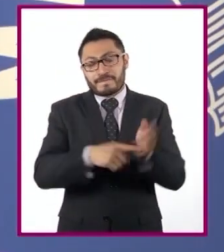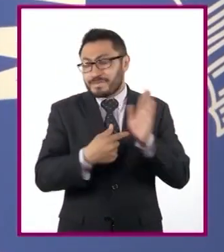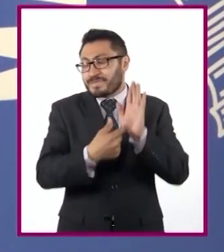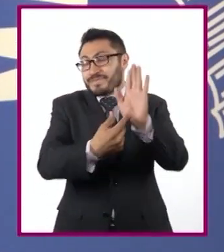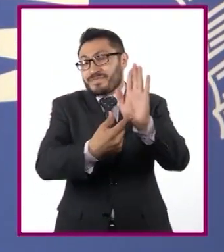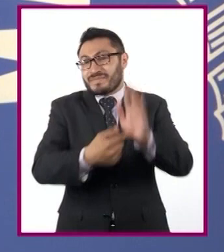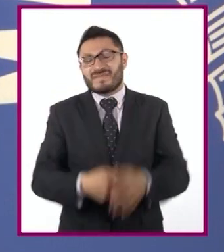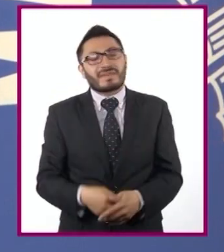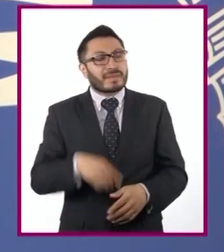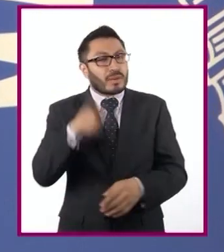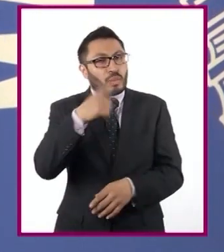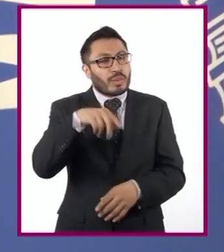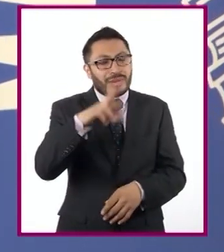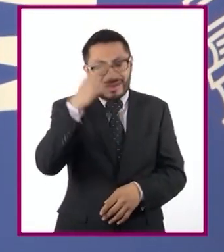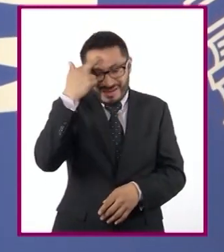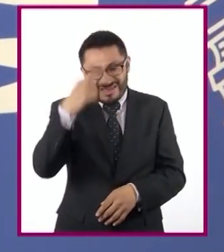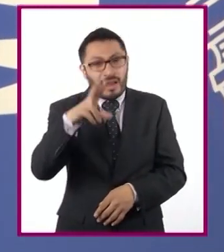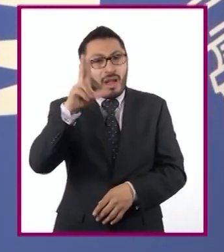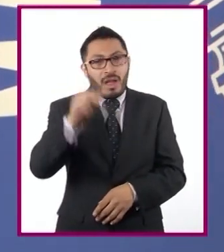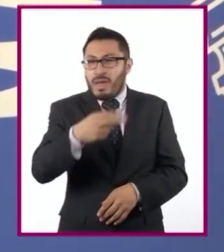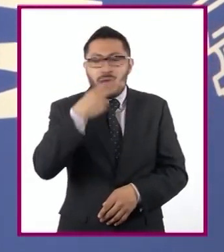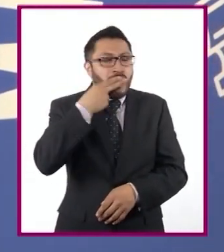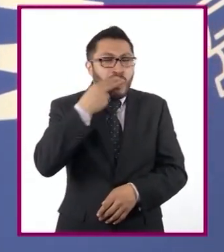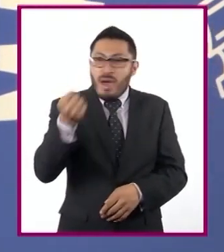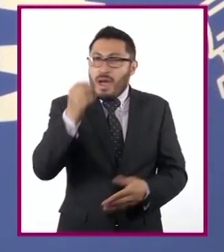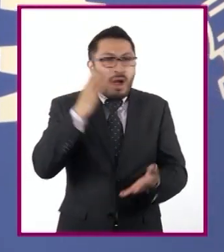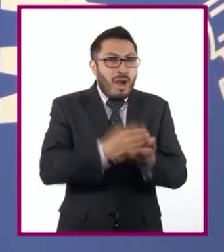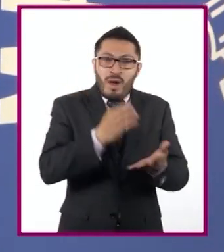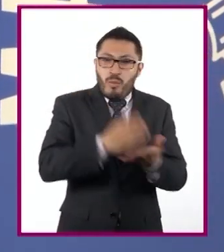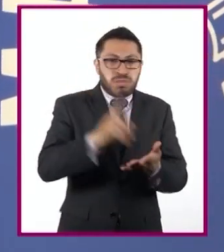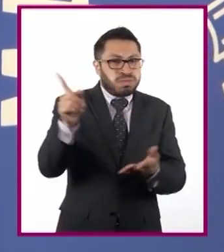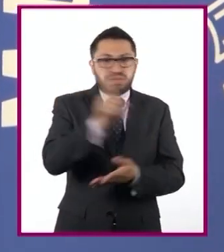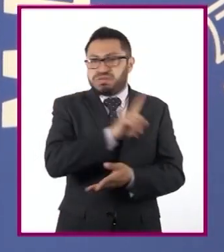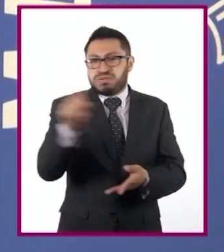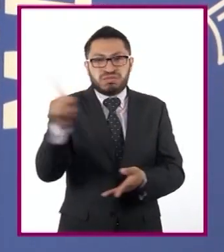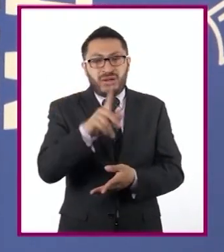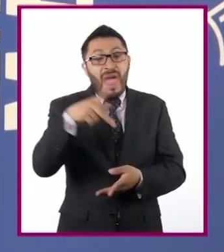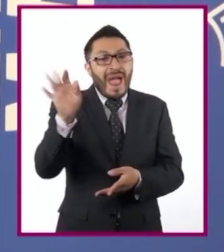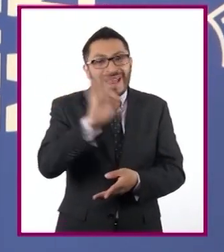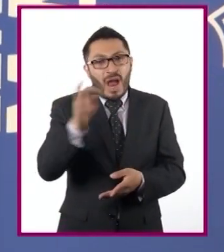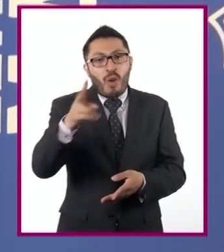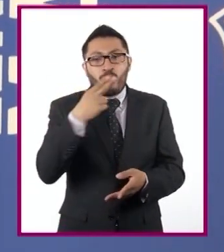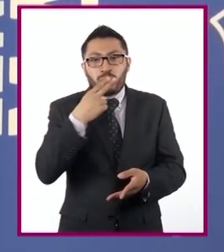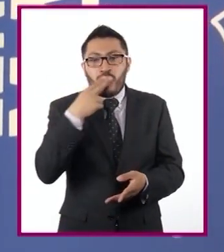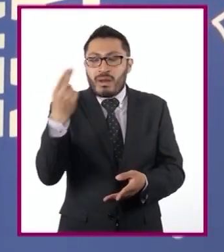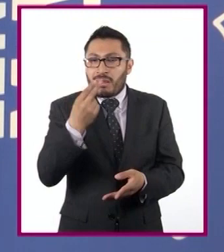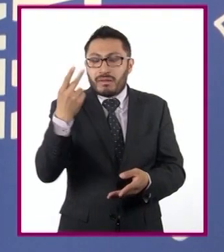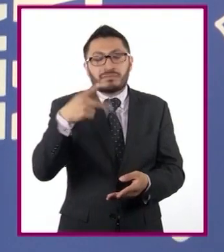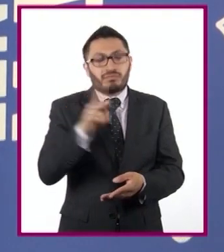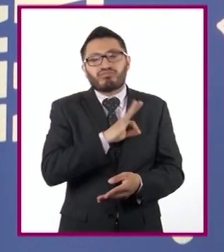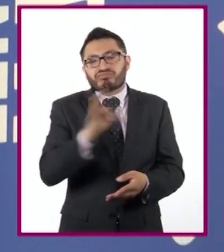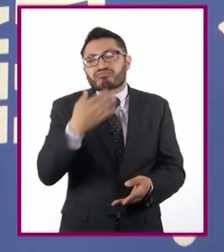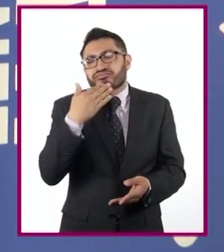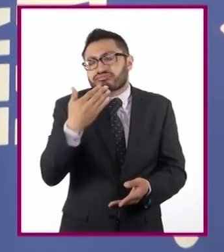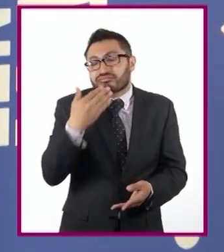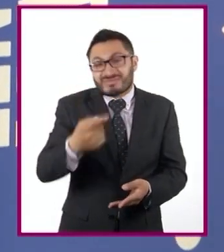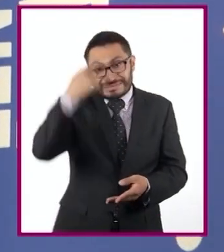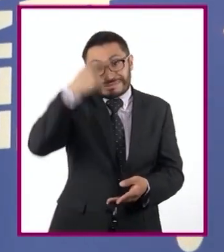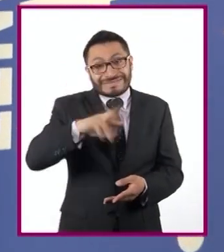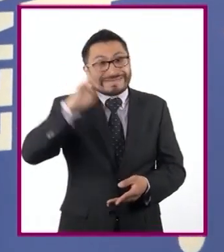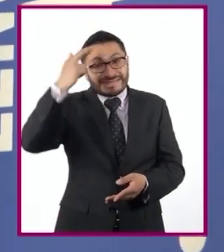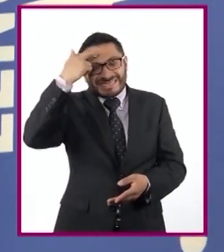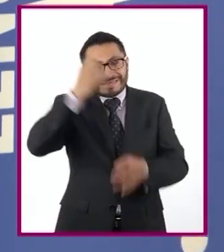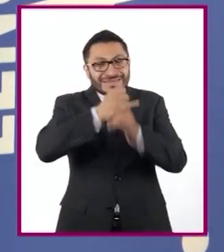presentes. Traten de no utilizar su cuaderno de apuntes, pero si lo llegan a requerir, pueden hacerlo para acordarse